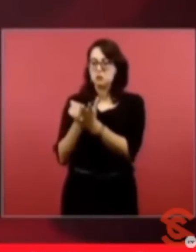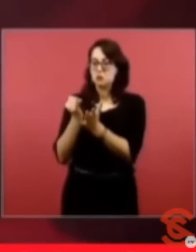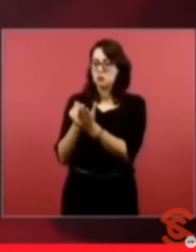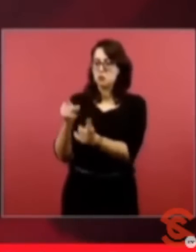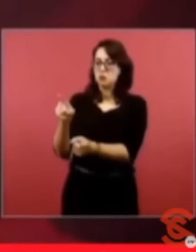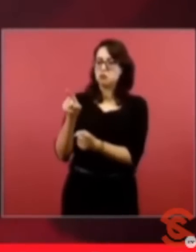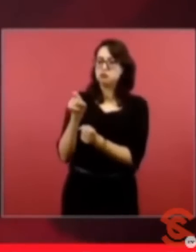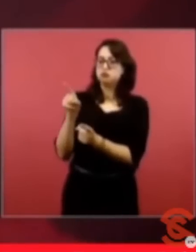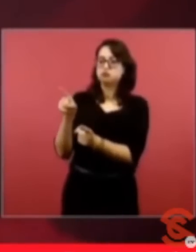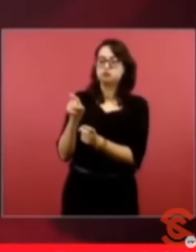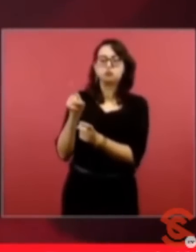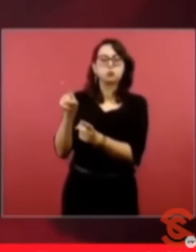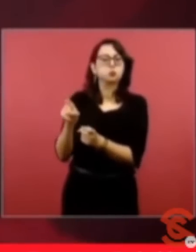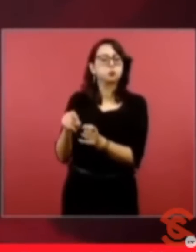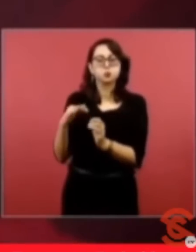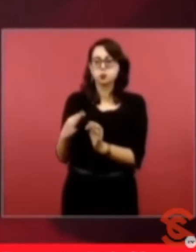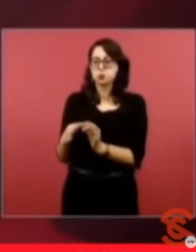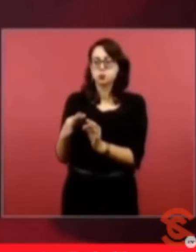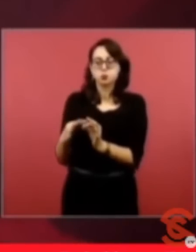recaudación